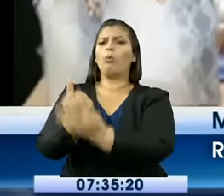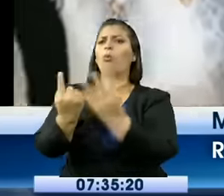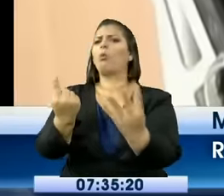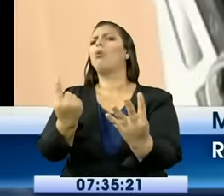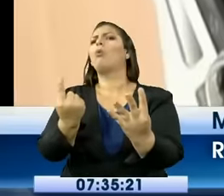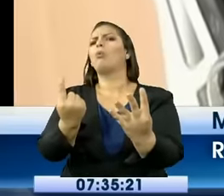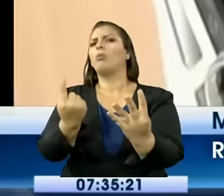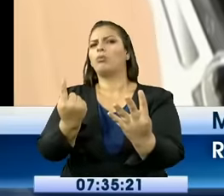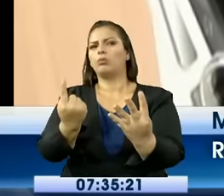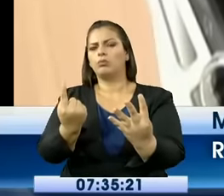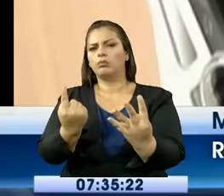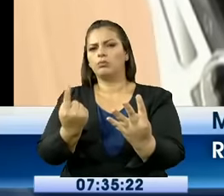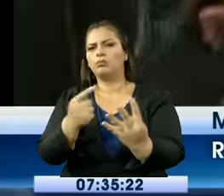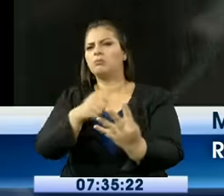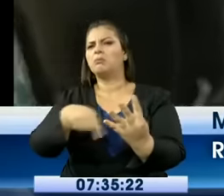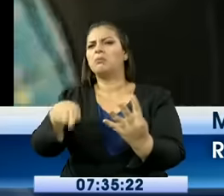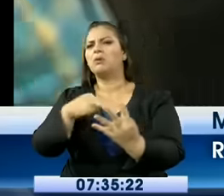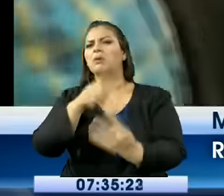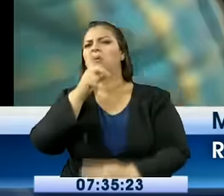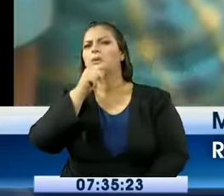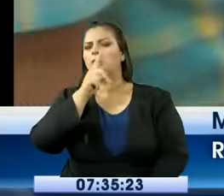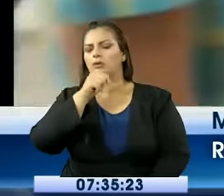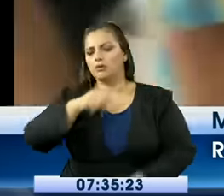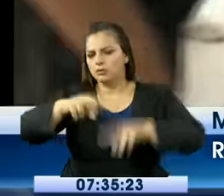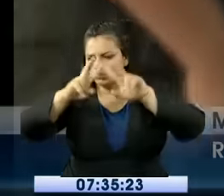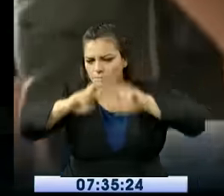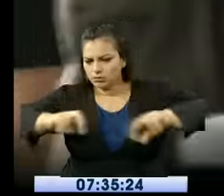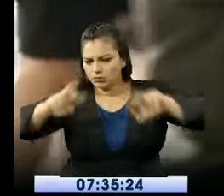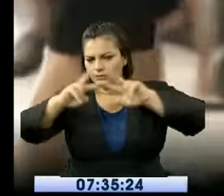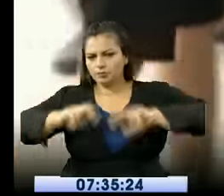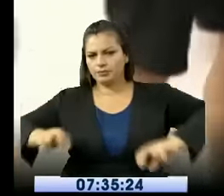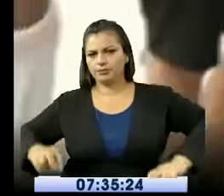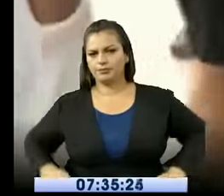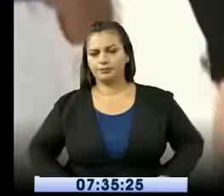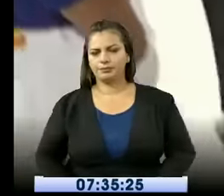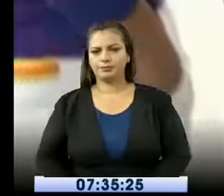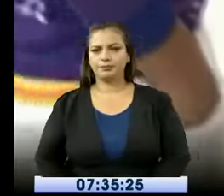delictivos denunciados, informó Mari Carmen Falconi.